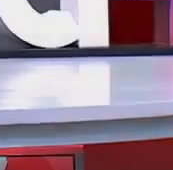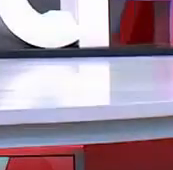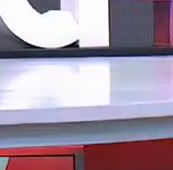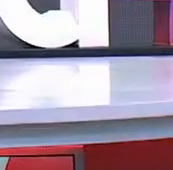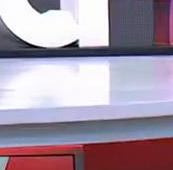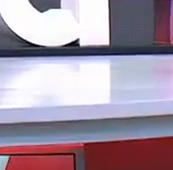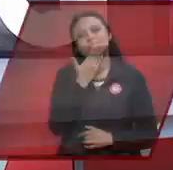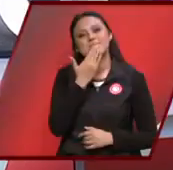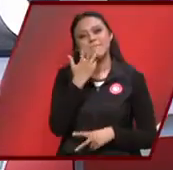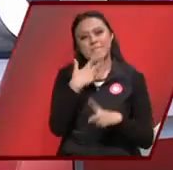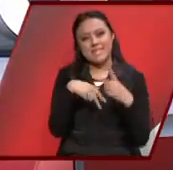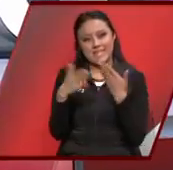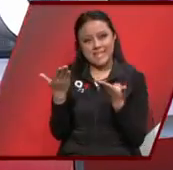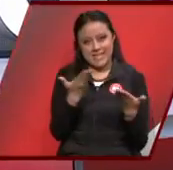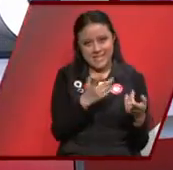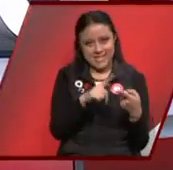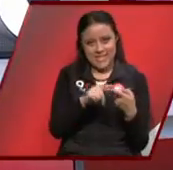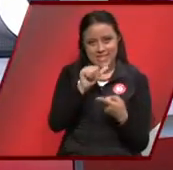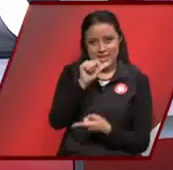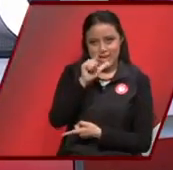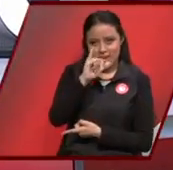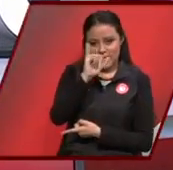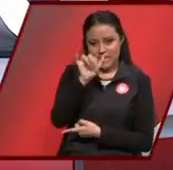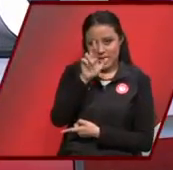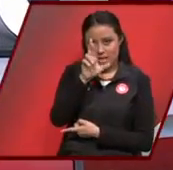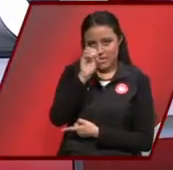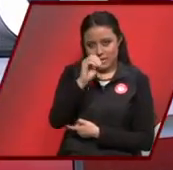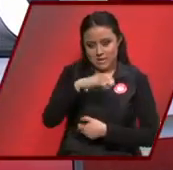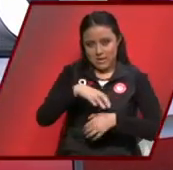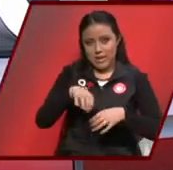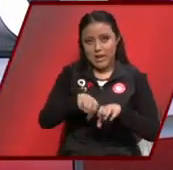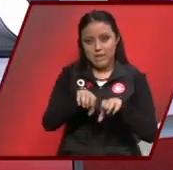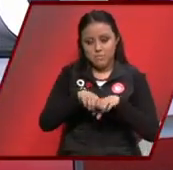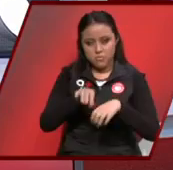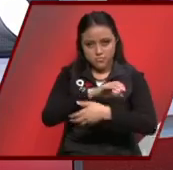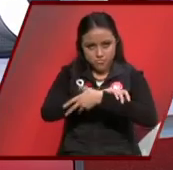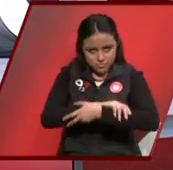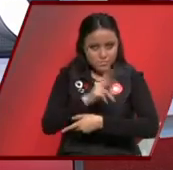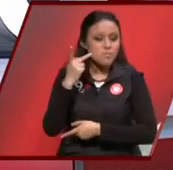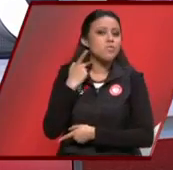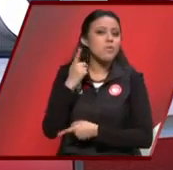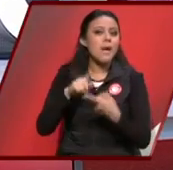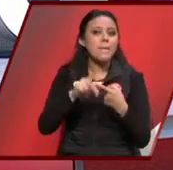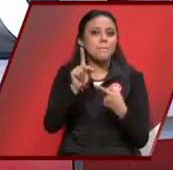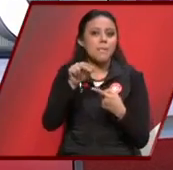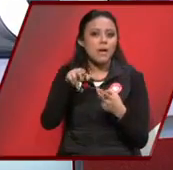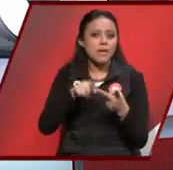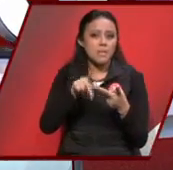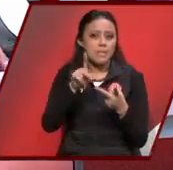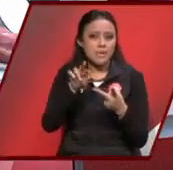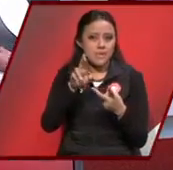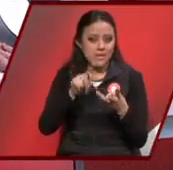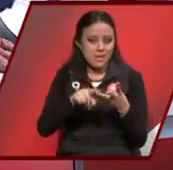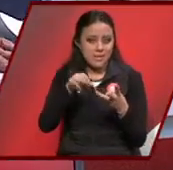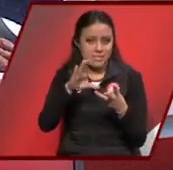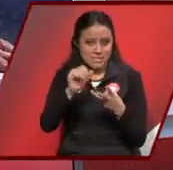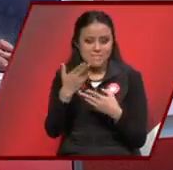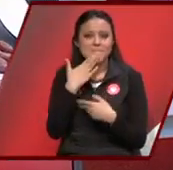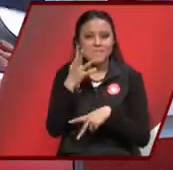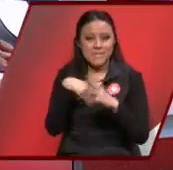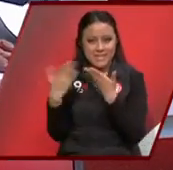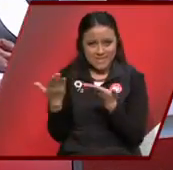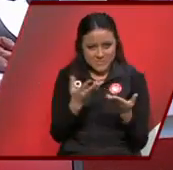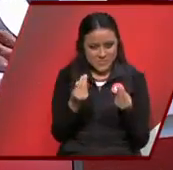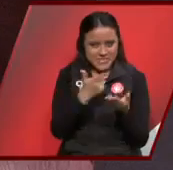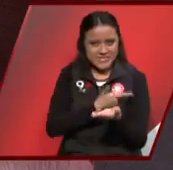Bien, le doy la más cordial bienvenida a Alejandra Barrales, candidata de la coalición PAN-PRD, Movimiento Ciudadano, a la Jefatura de Gobierno en la Ciudad de México. Bienvenida, ¿cómo está,